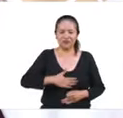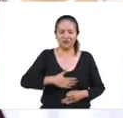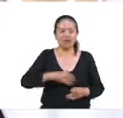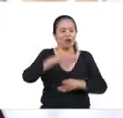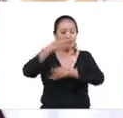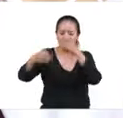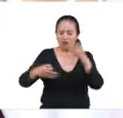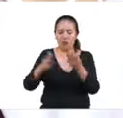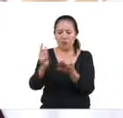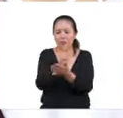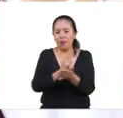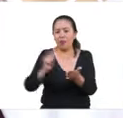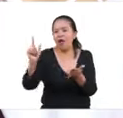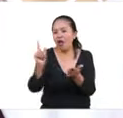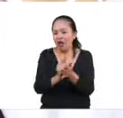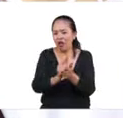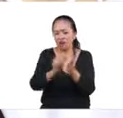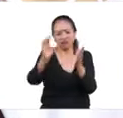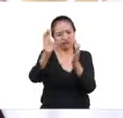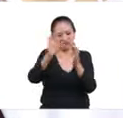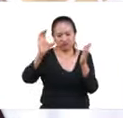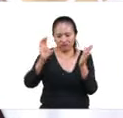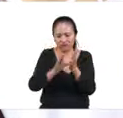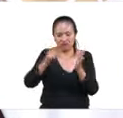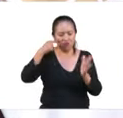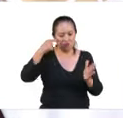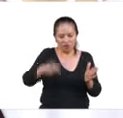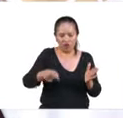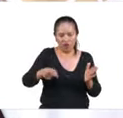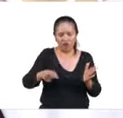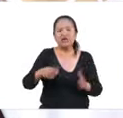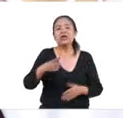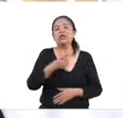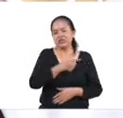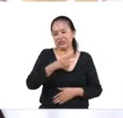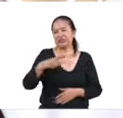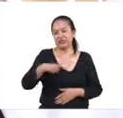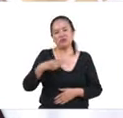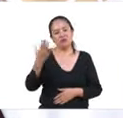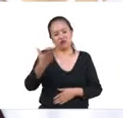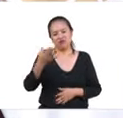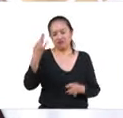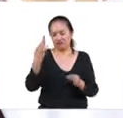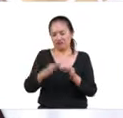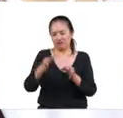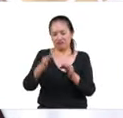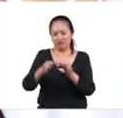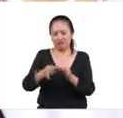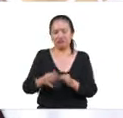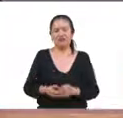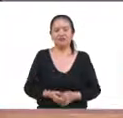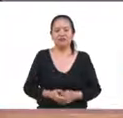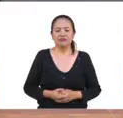norma constitucional y las normas legales pues tienen que ir a ese sentido.